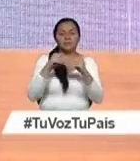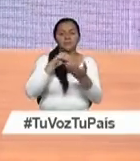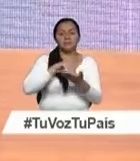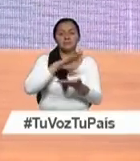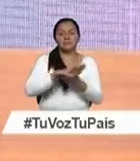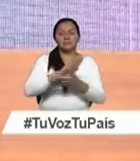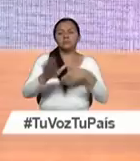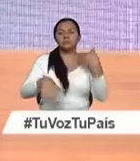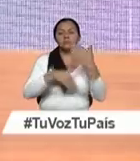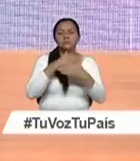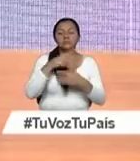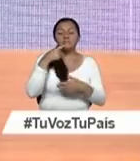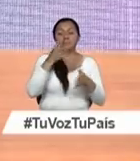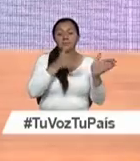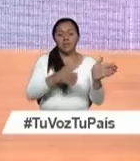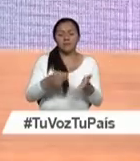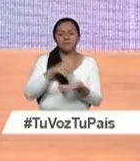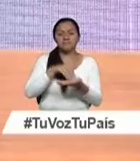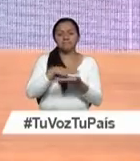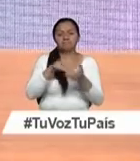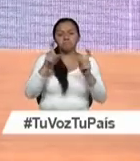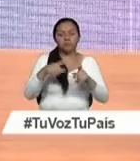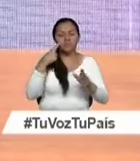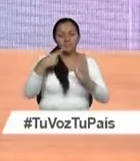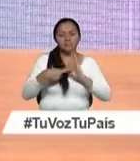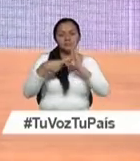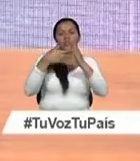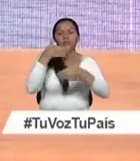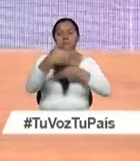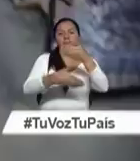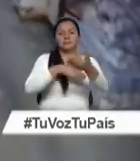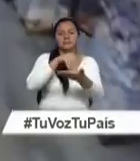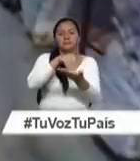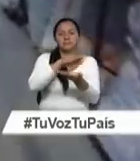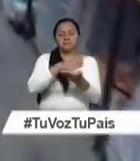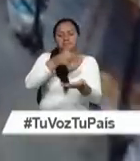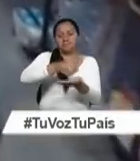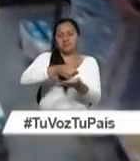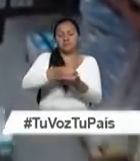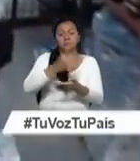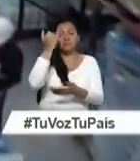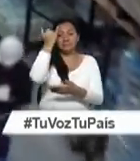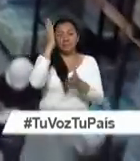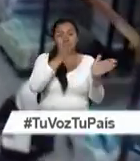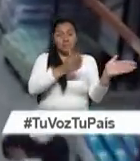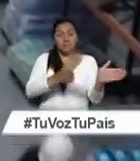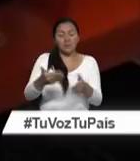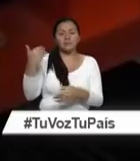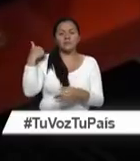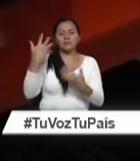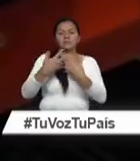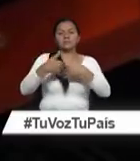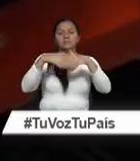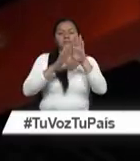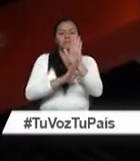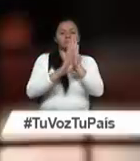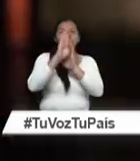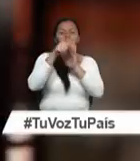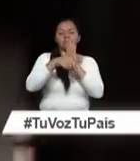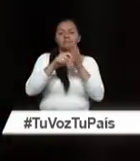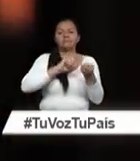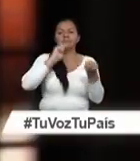adicionalmente a ser un actor, sea un protagonista dentro de la misma. Esta iniciativa, además de impulsar el cambio de la